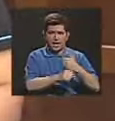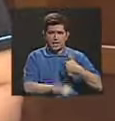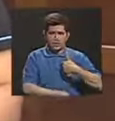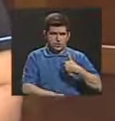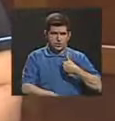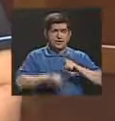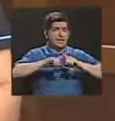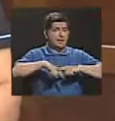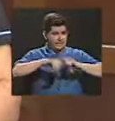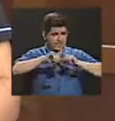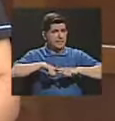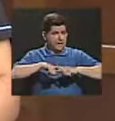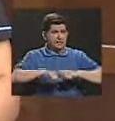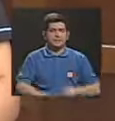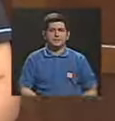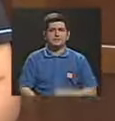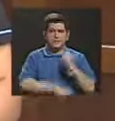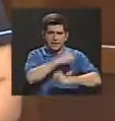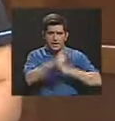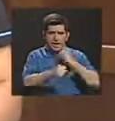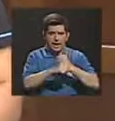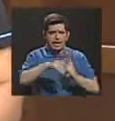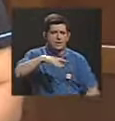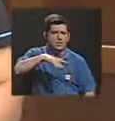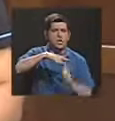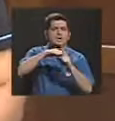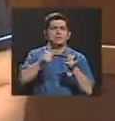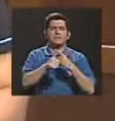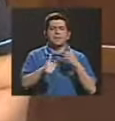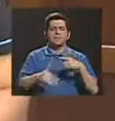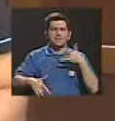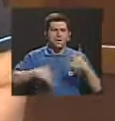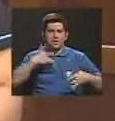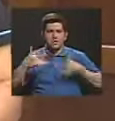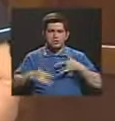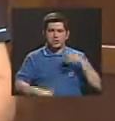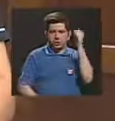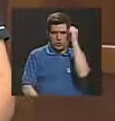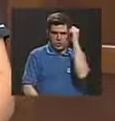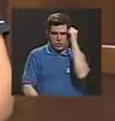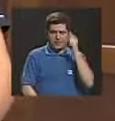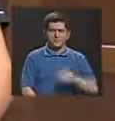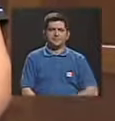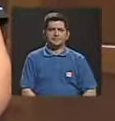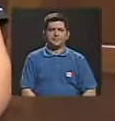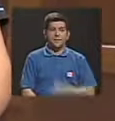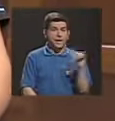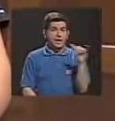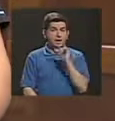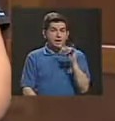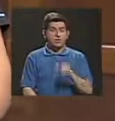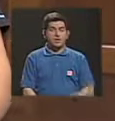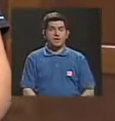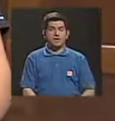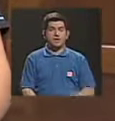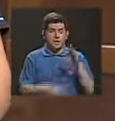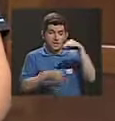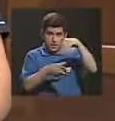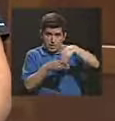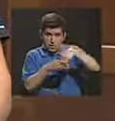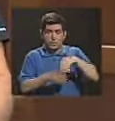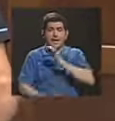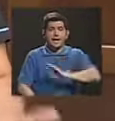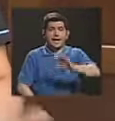¿verdad? Depende mucho. La edad en donde apareció los primeros signos del síndrome de Rett. También se toma en